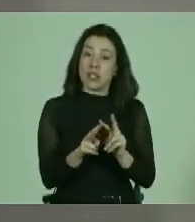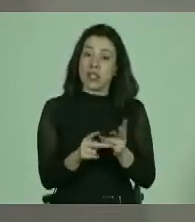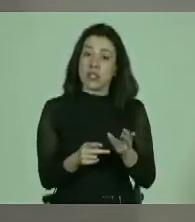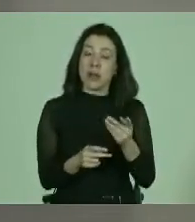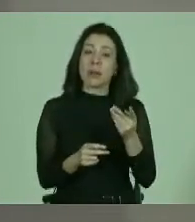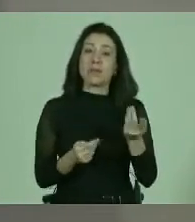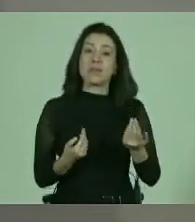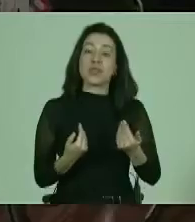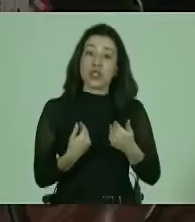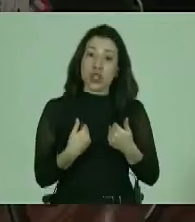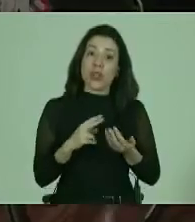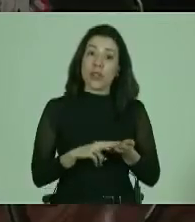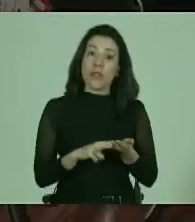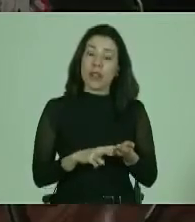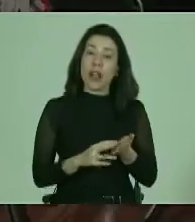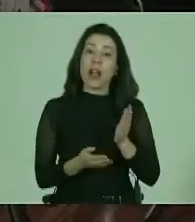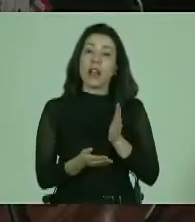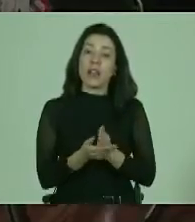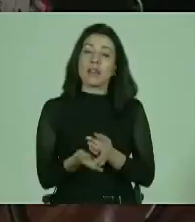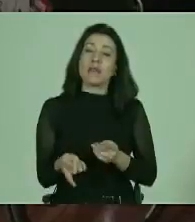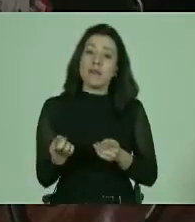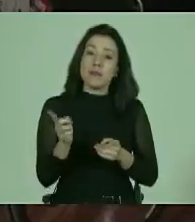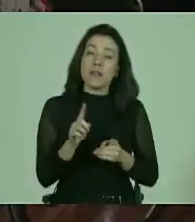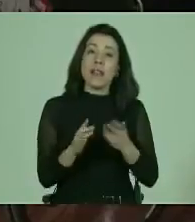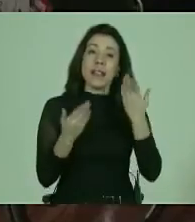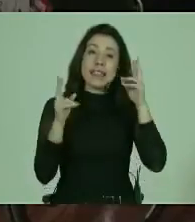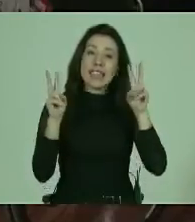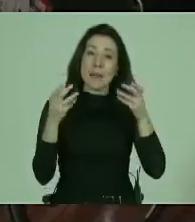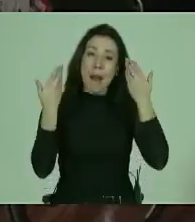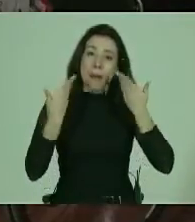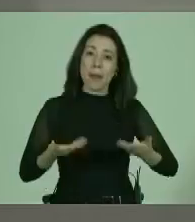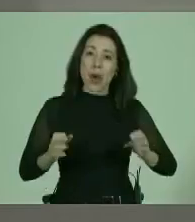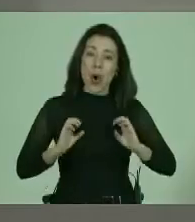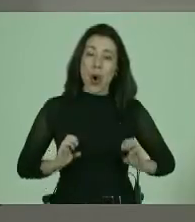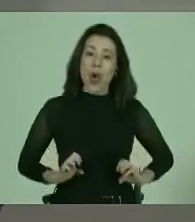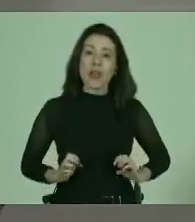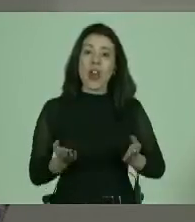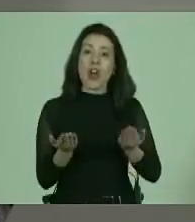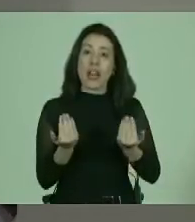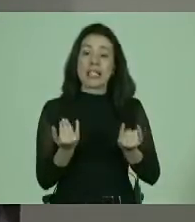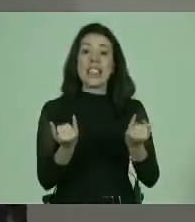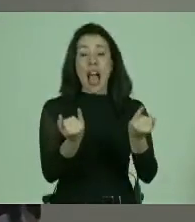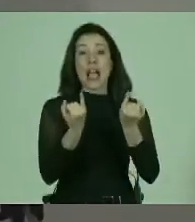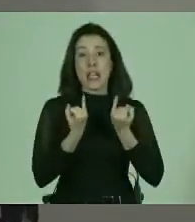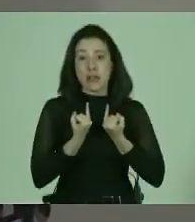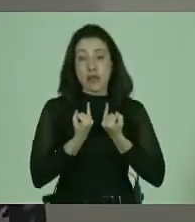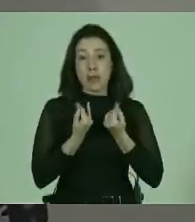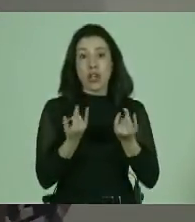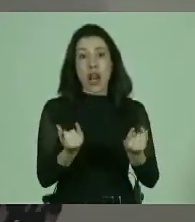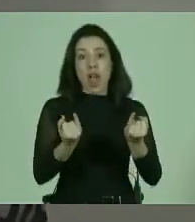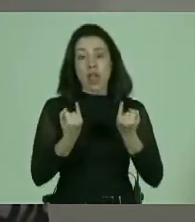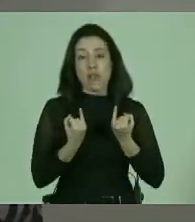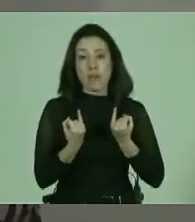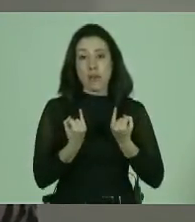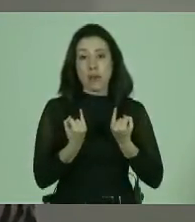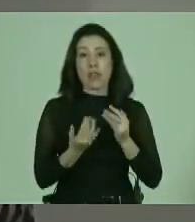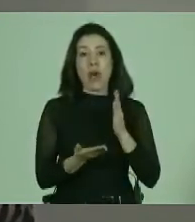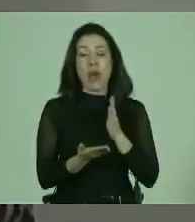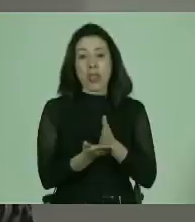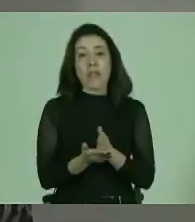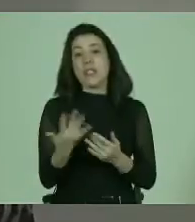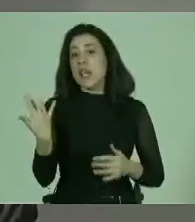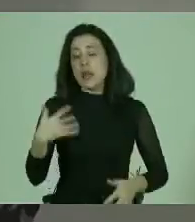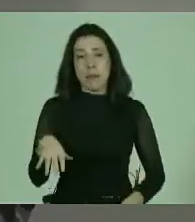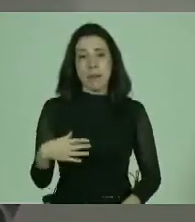hecho entonces realmente hay que reivindicará de menos desde la bioética que lo que necesitamos es información y que esa información ha de ser la